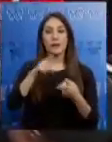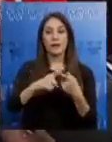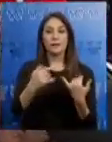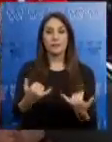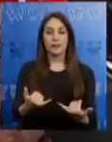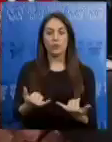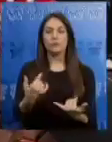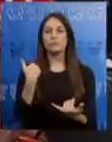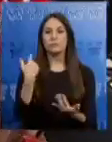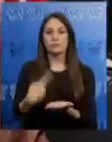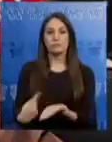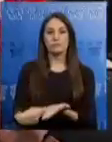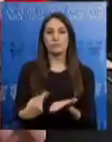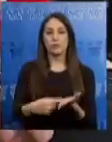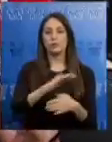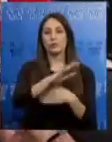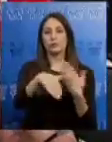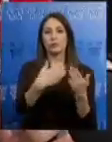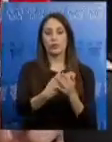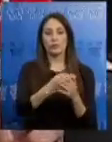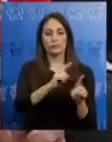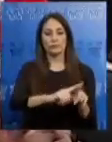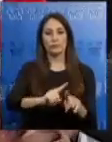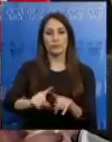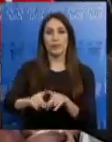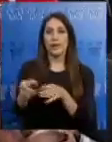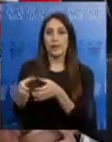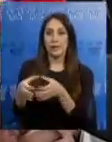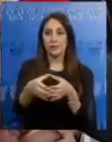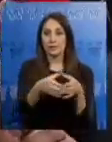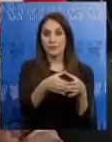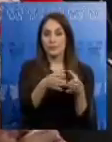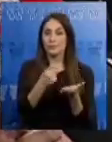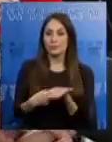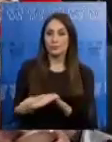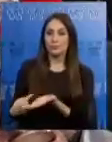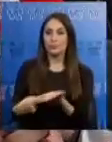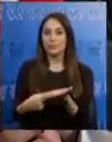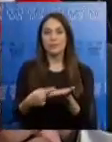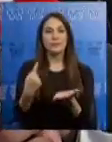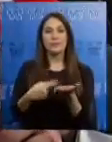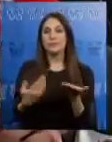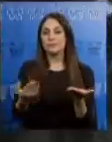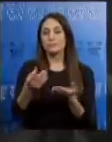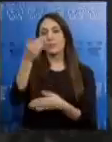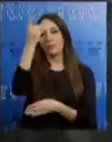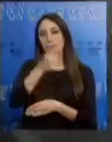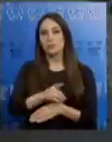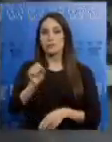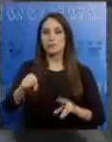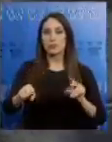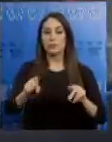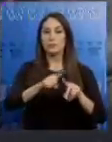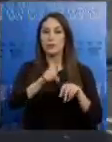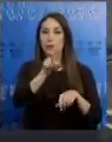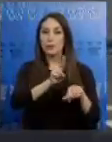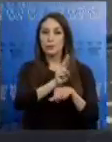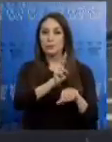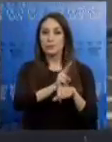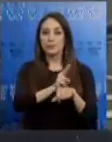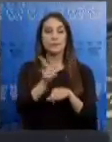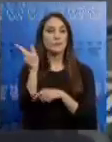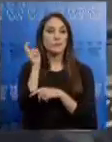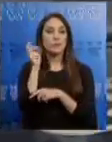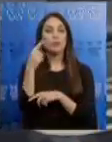tarde. Vamos a reunirnos con todas las bases de la asociación y las bases van a tomar la decisión correspondiente. La utilización de dispositivos sonoros solo